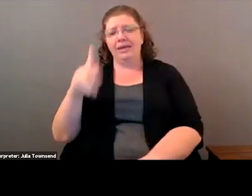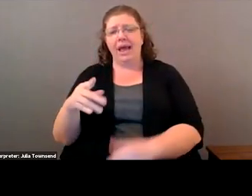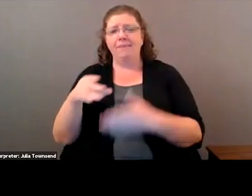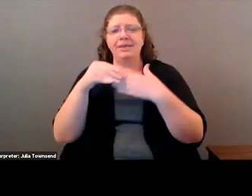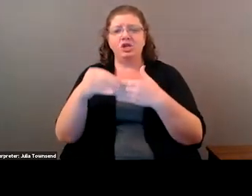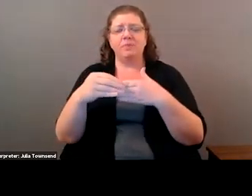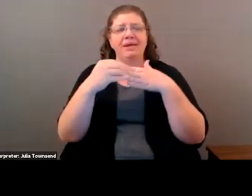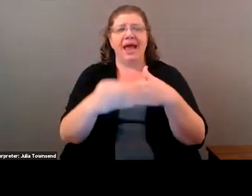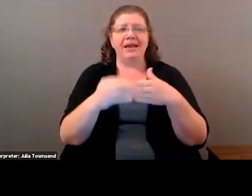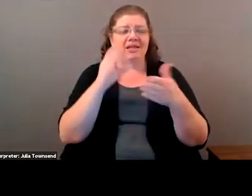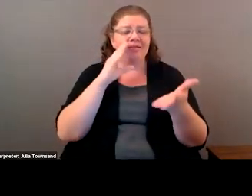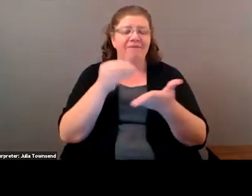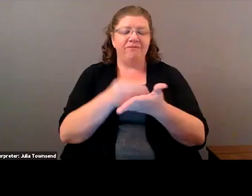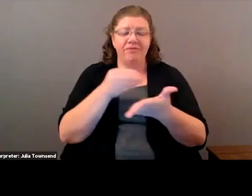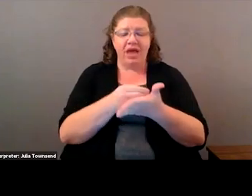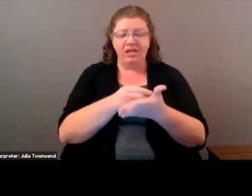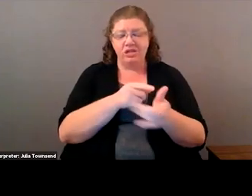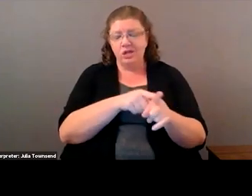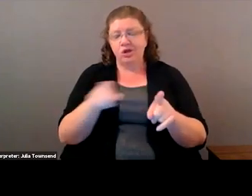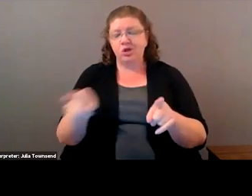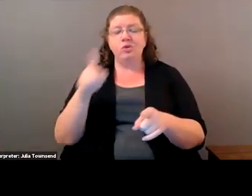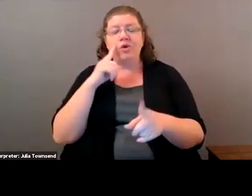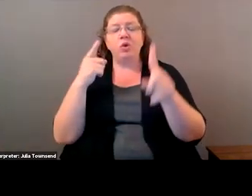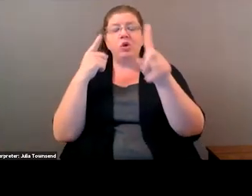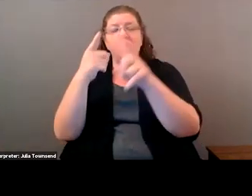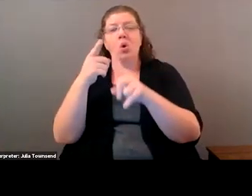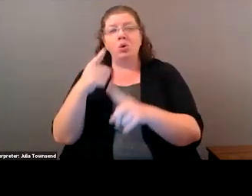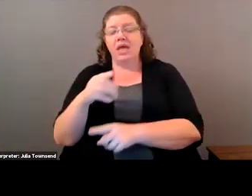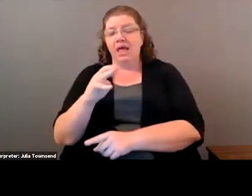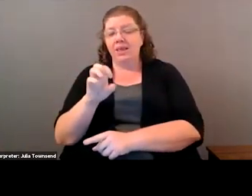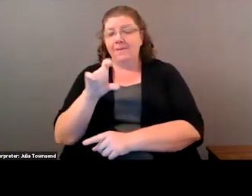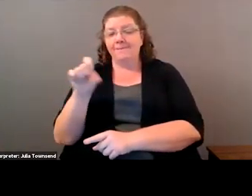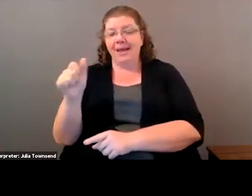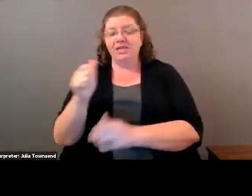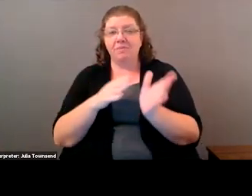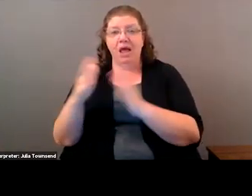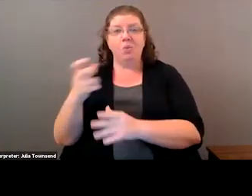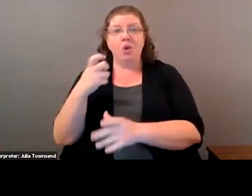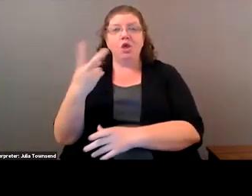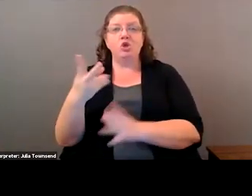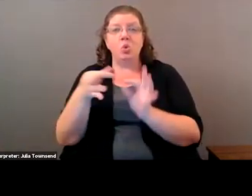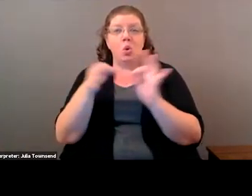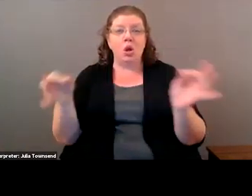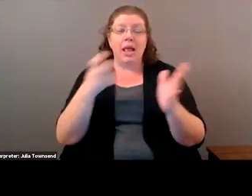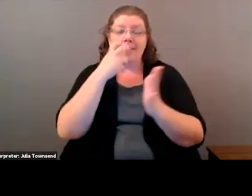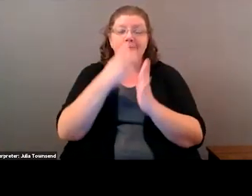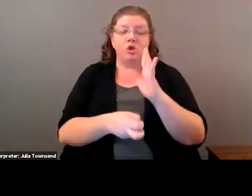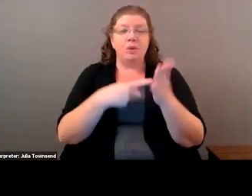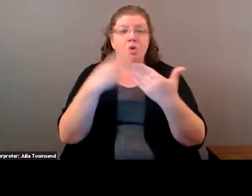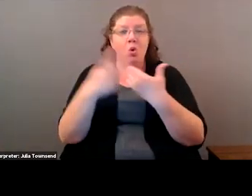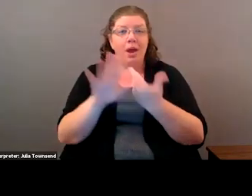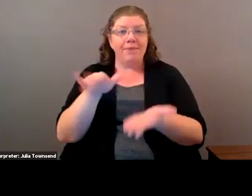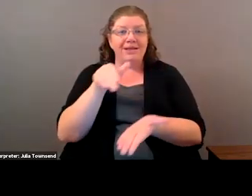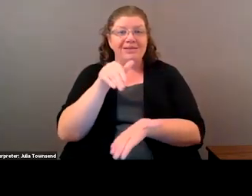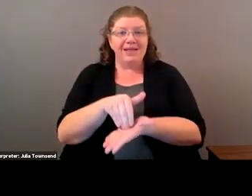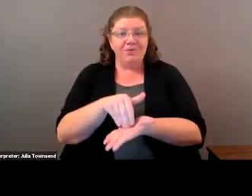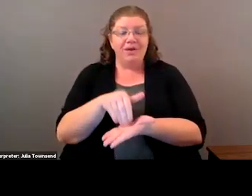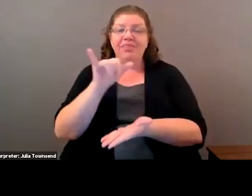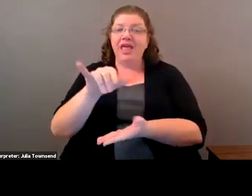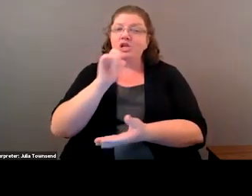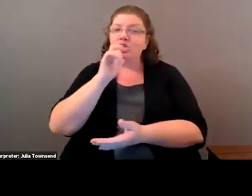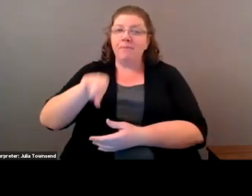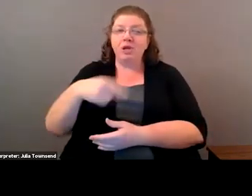parece que el liderazgo del distrito está dirigiendo estos fondos para